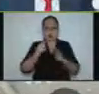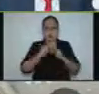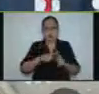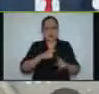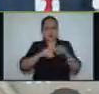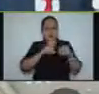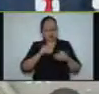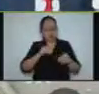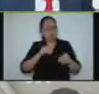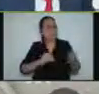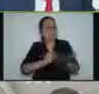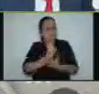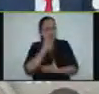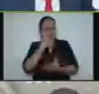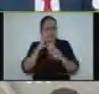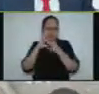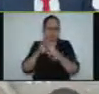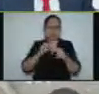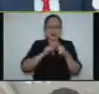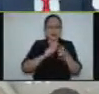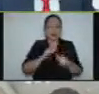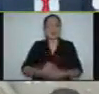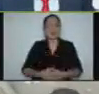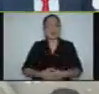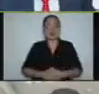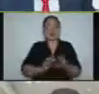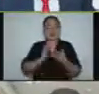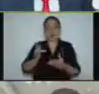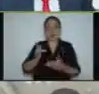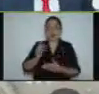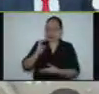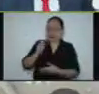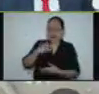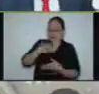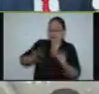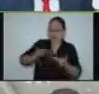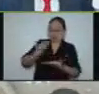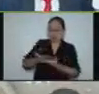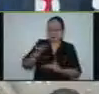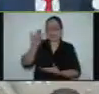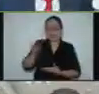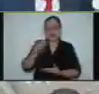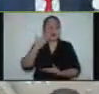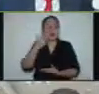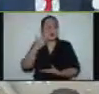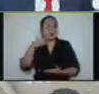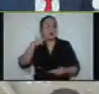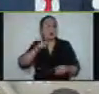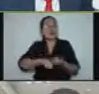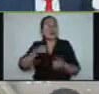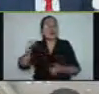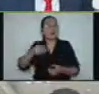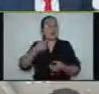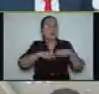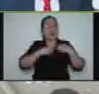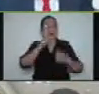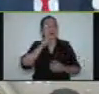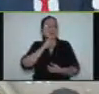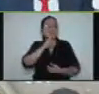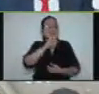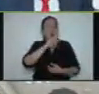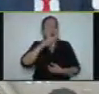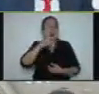agradezco la deferencia que ha tenido la magistrada Villafuerte en relación con este